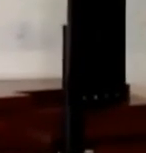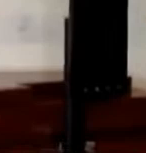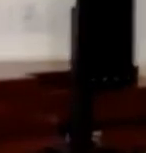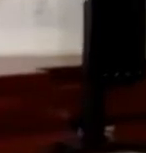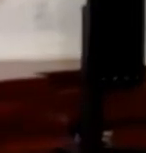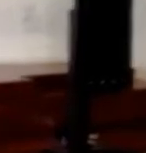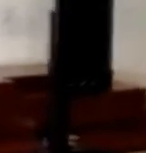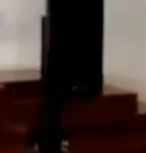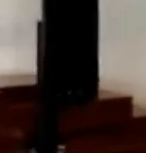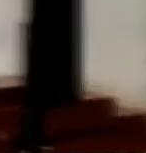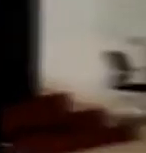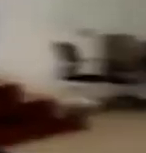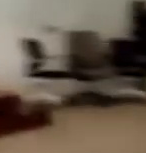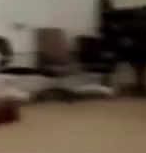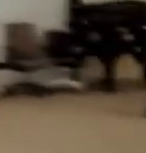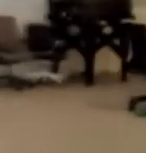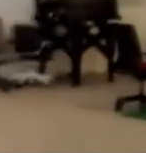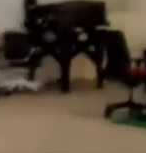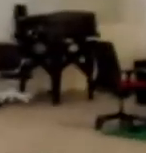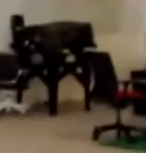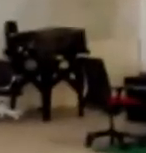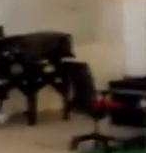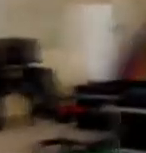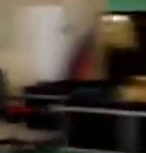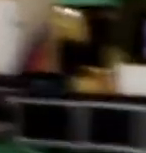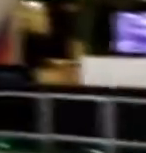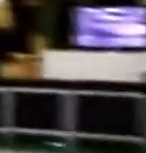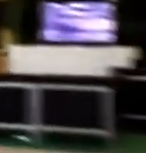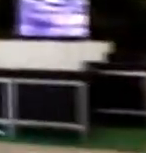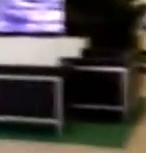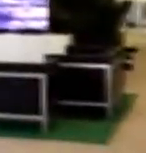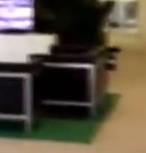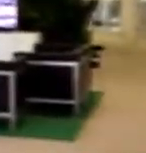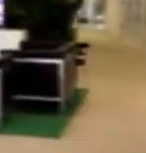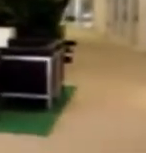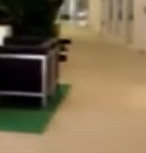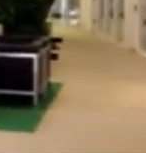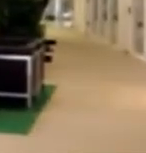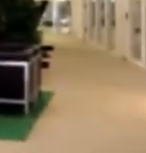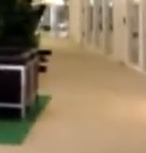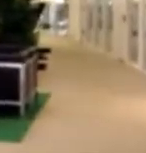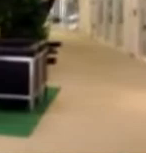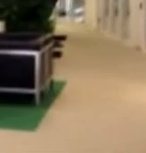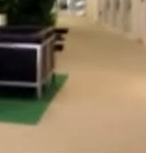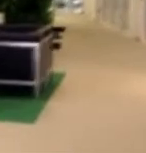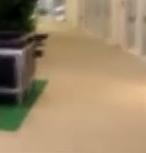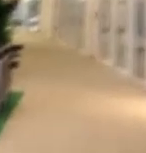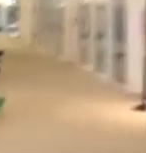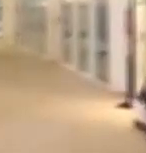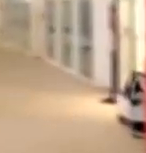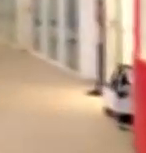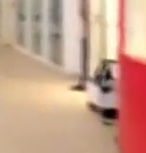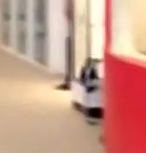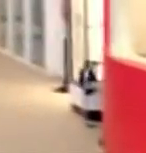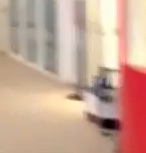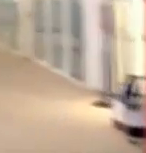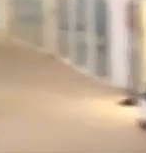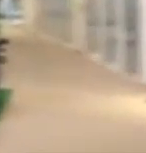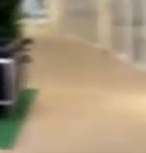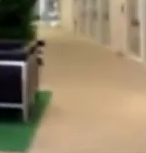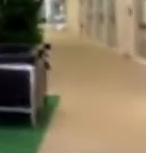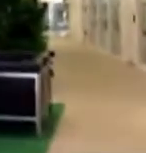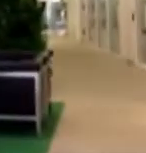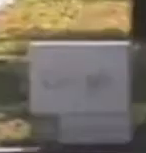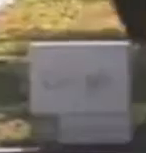entre hombres y mujeres. Este hombre se llama James Damore, es un ingeniero y como comentamos aquí fue despedido por Google por